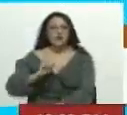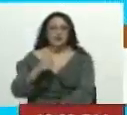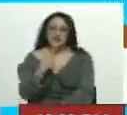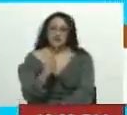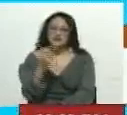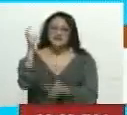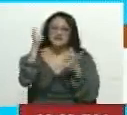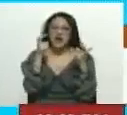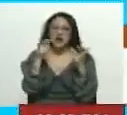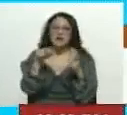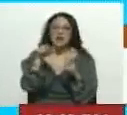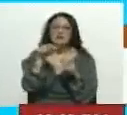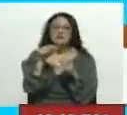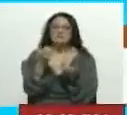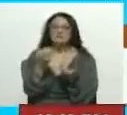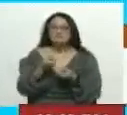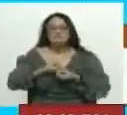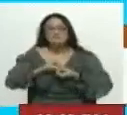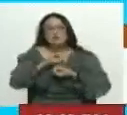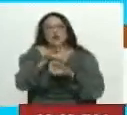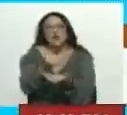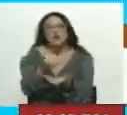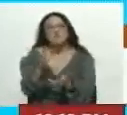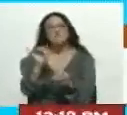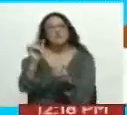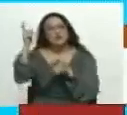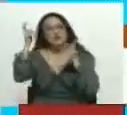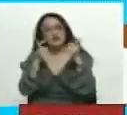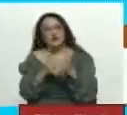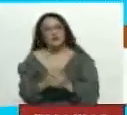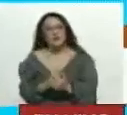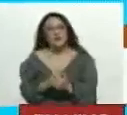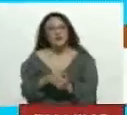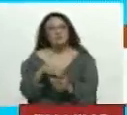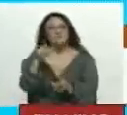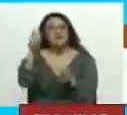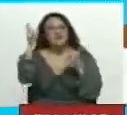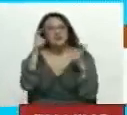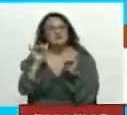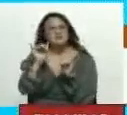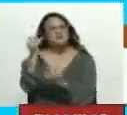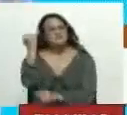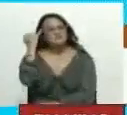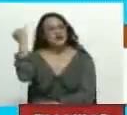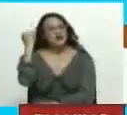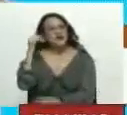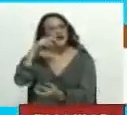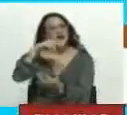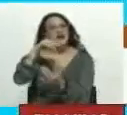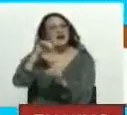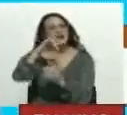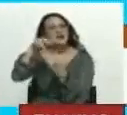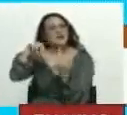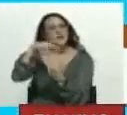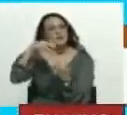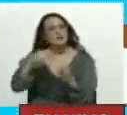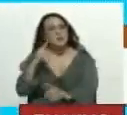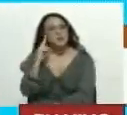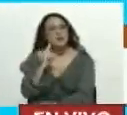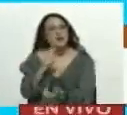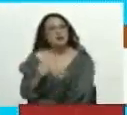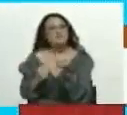fue el mensajero Chávez fue quien ideó pero fue la Revolución bolivariana la